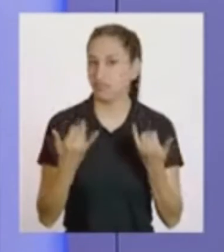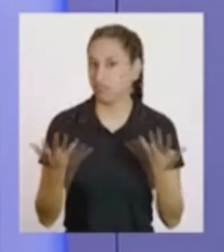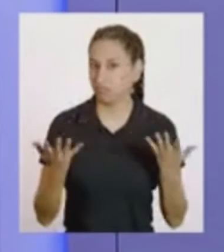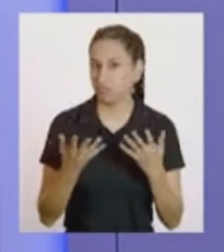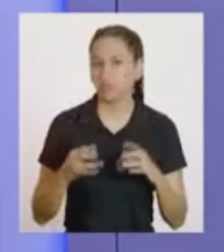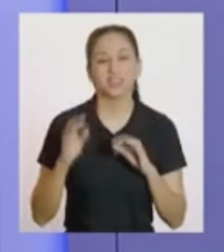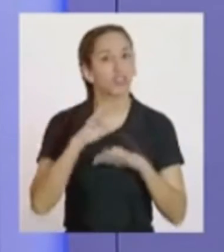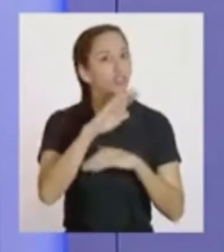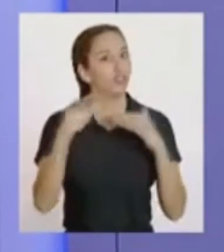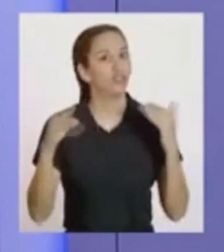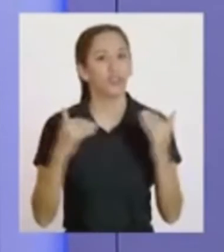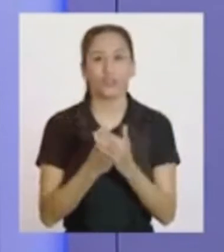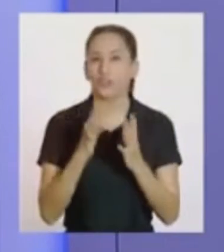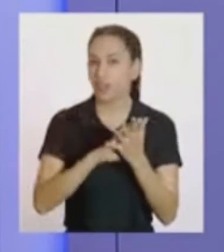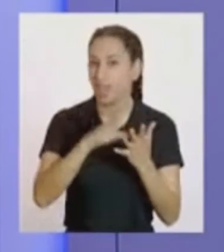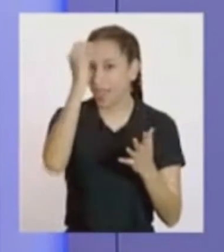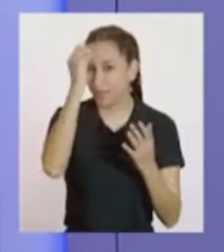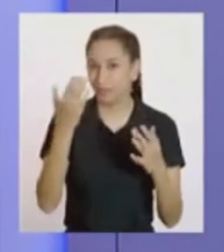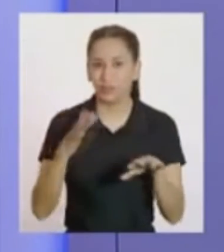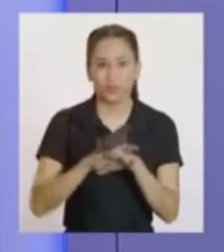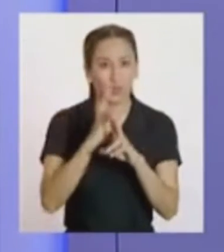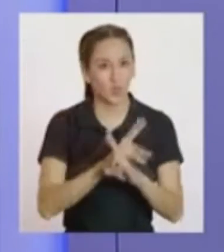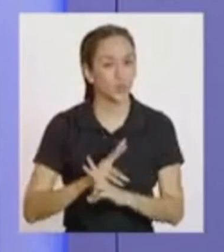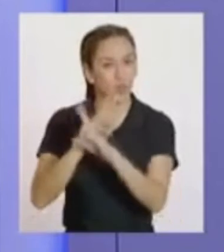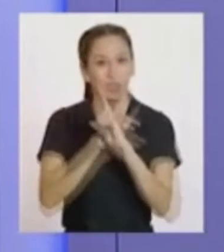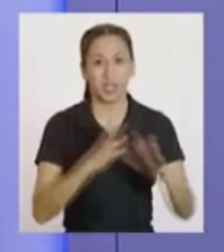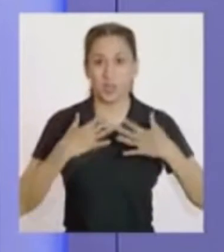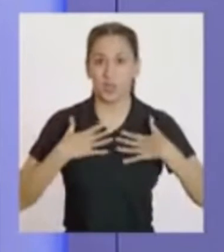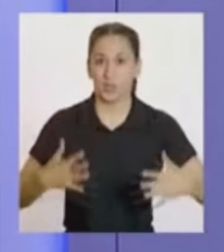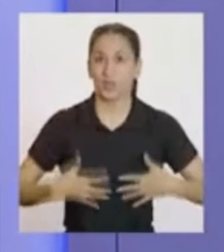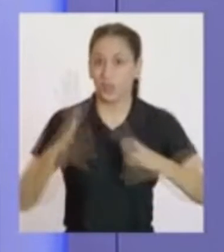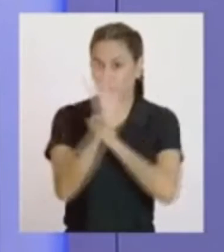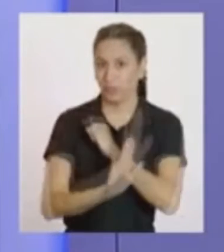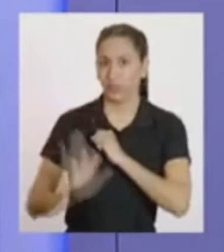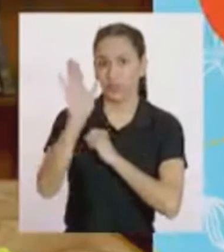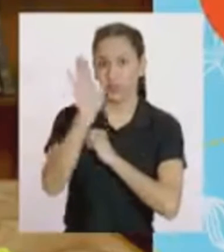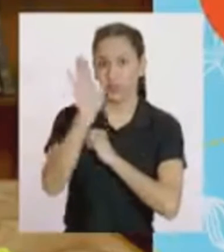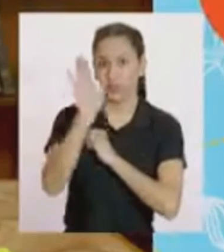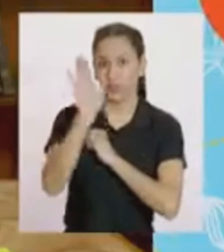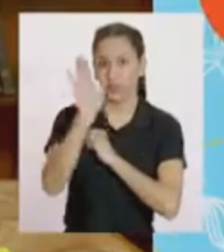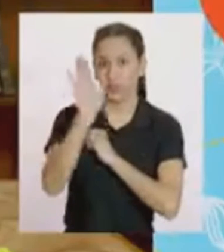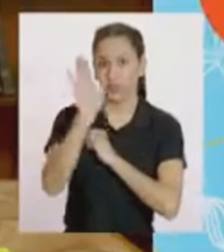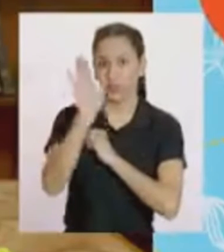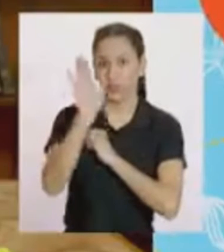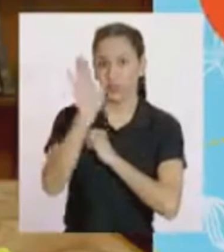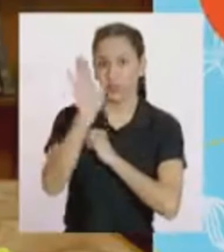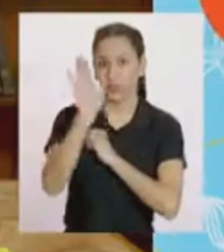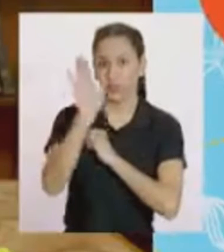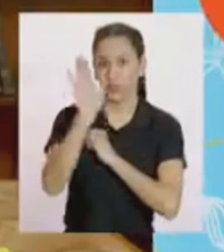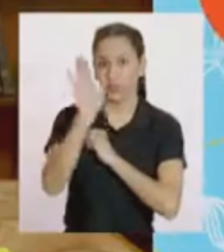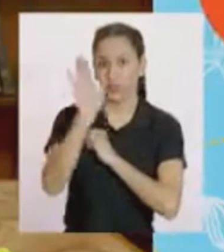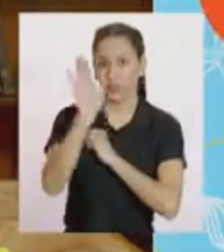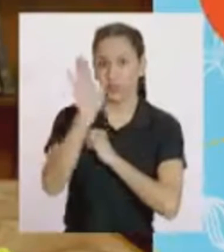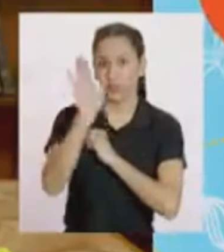hoy sistematizando todo lo aprendido sobre el cuidado de nuestro sistema inmunológico. Actualmente, sabemos que